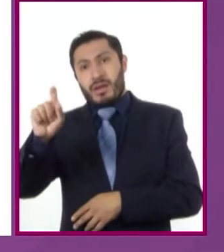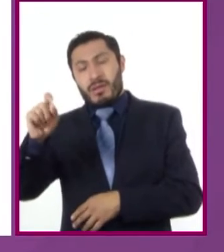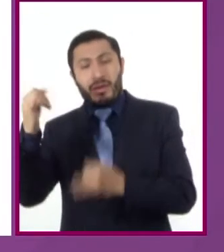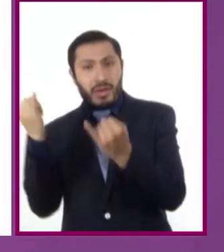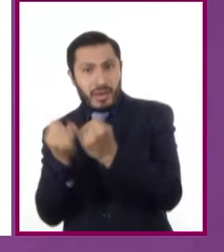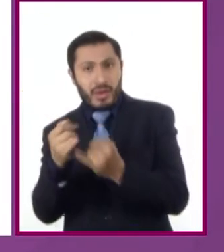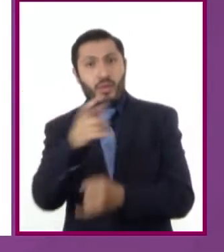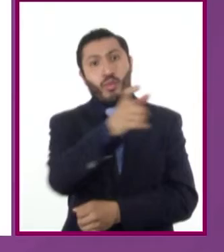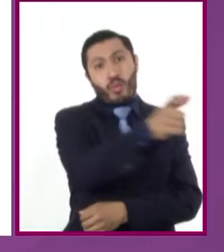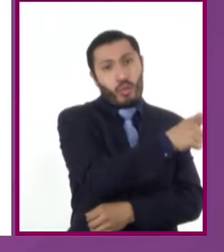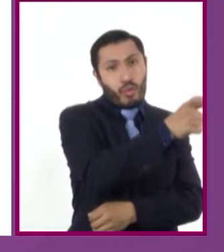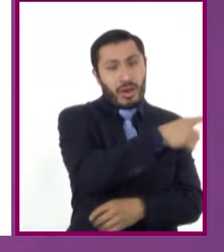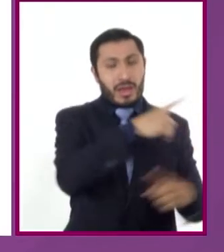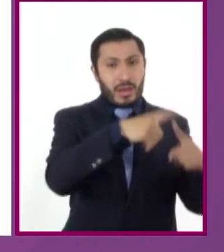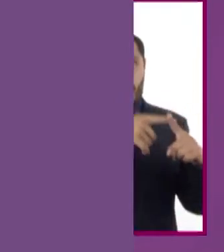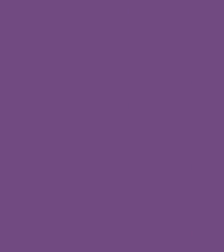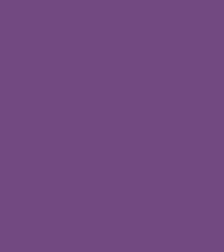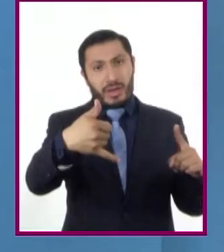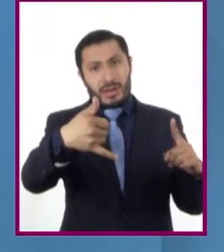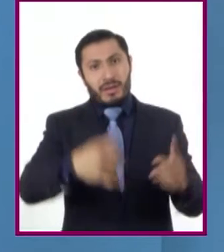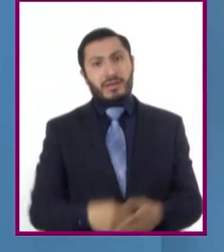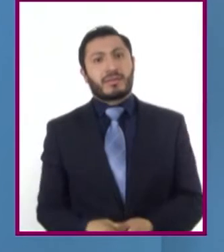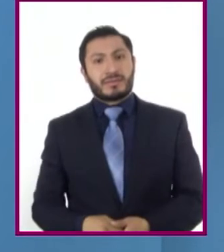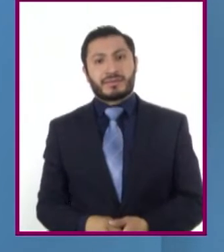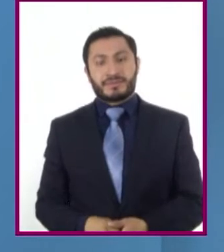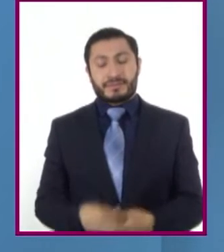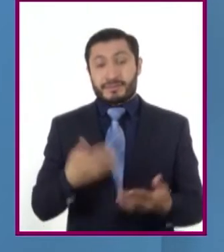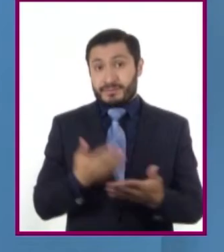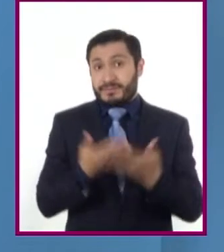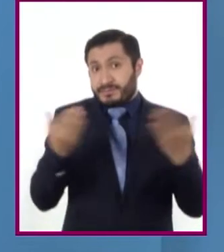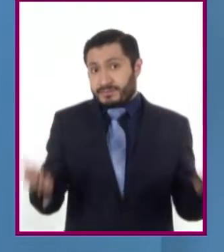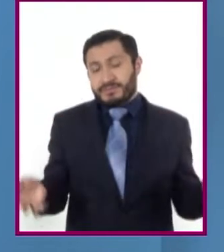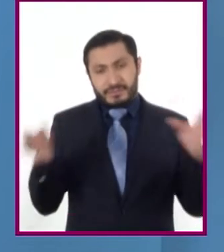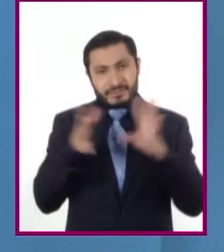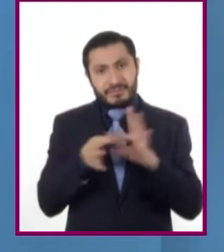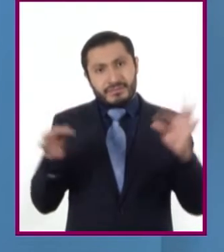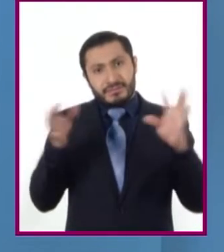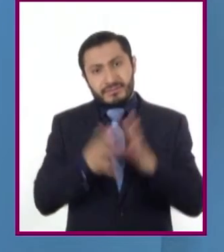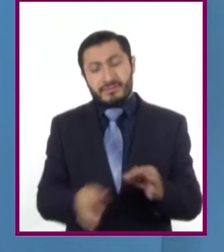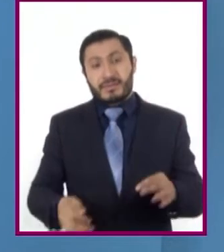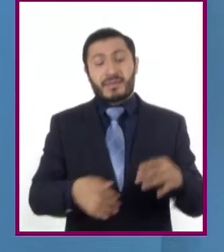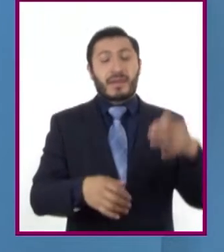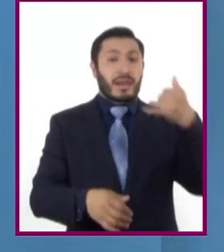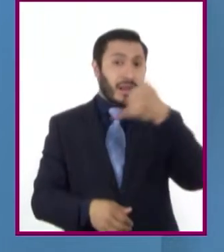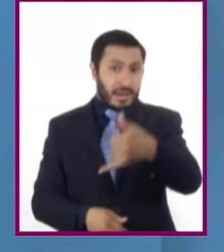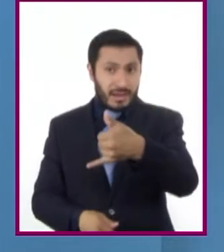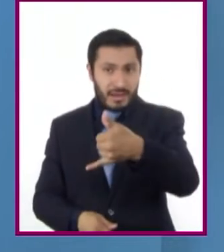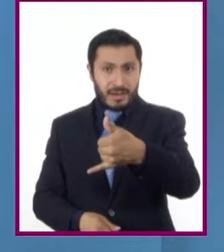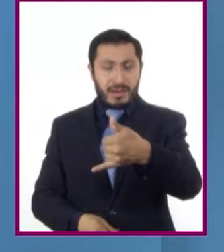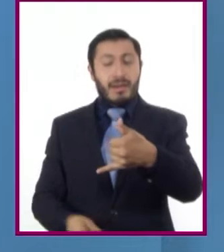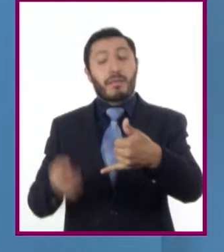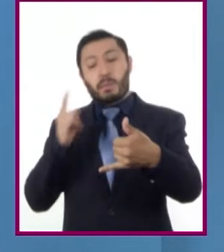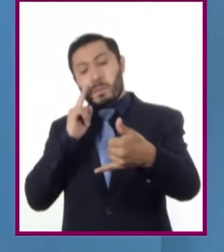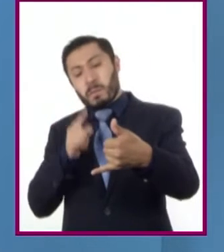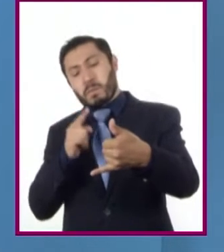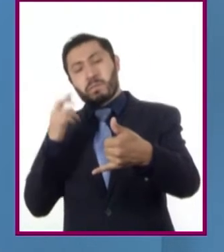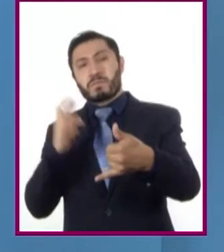igual a X por Y. Ahora despejemos la literal Y partiendo de la